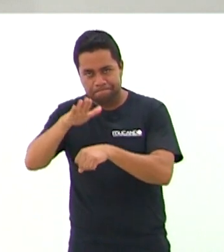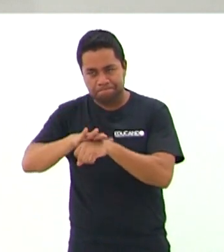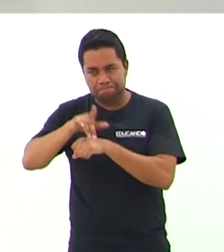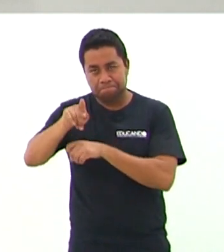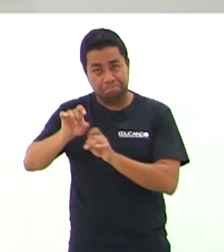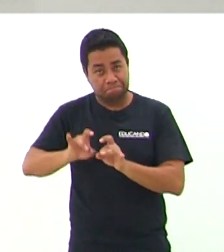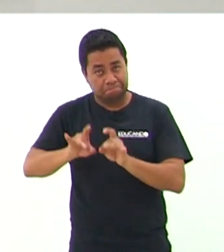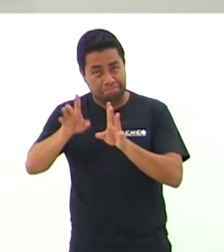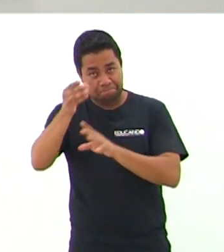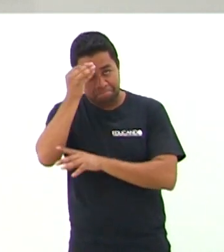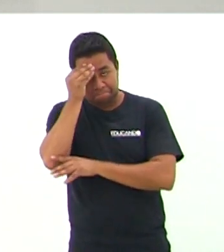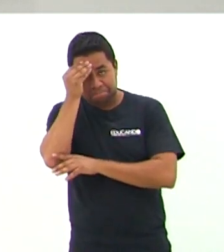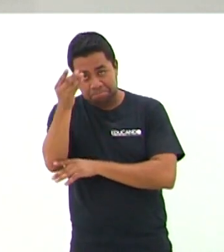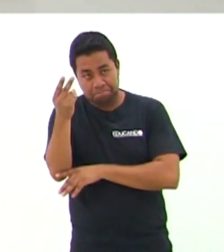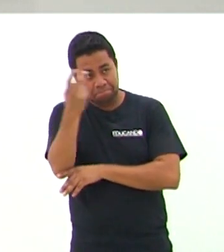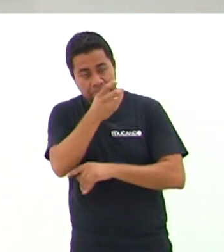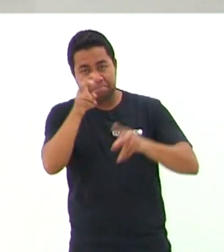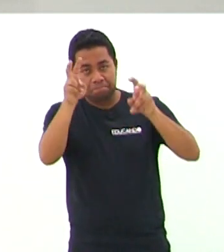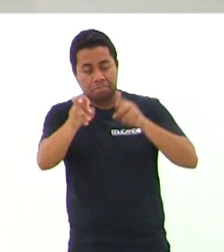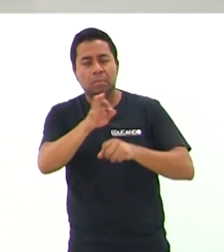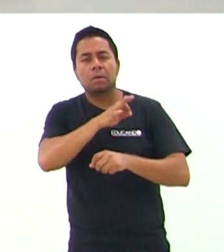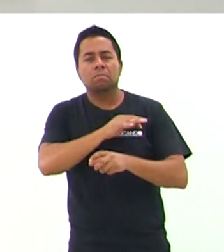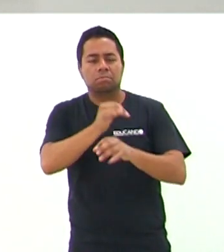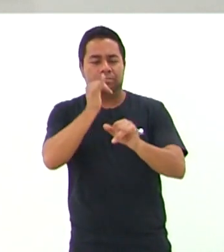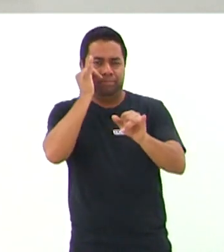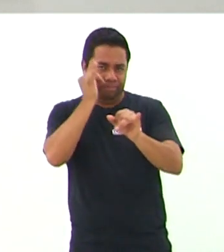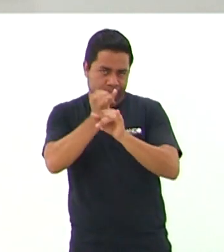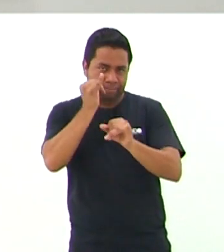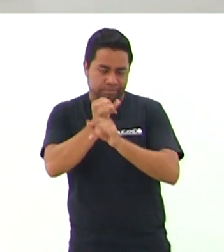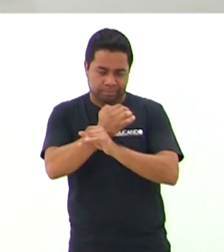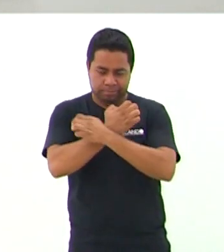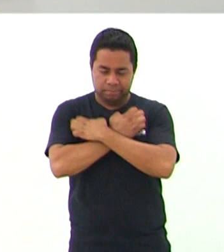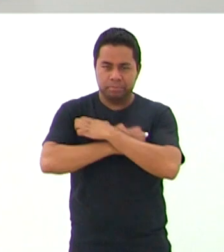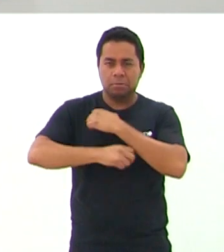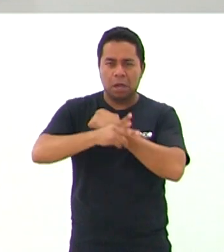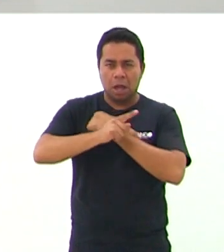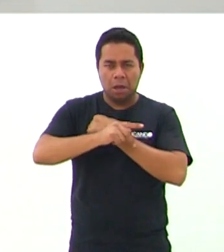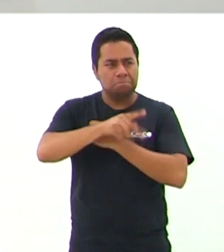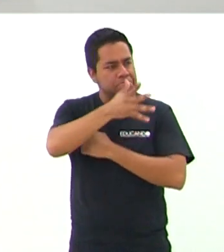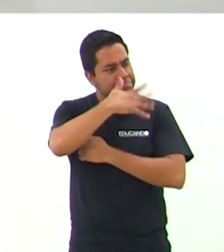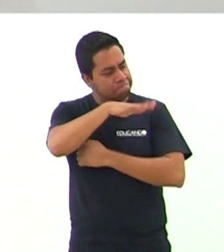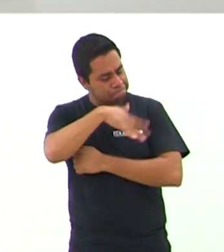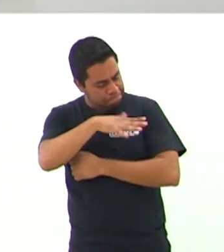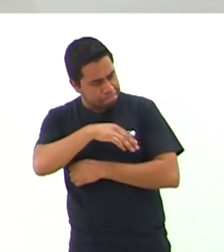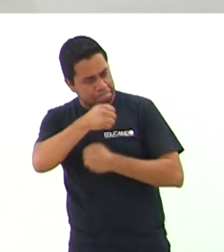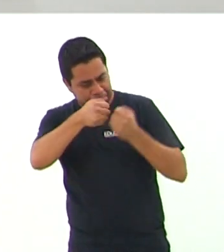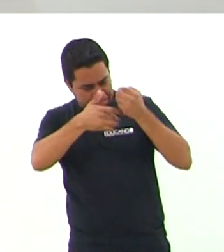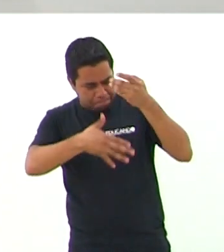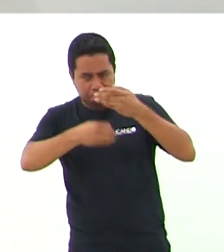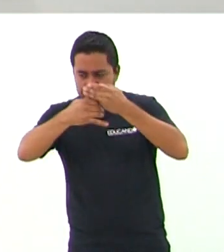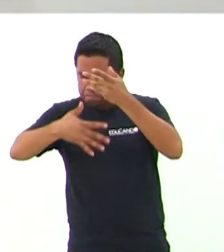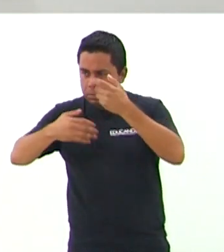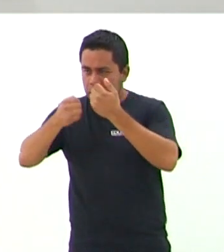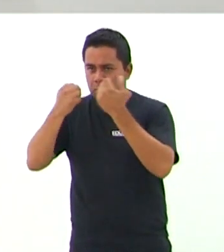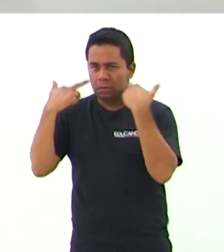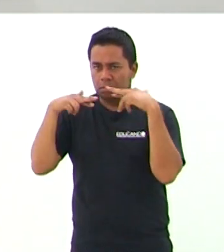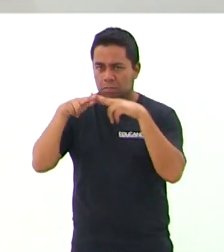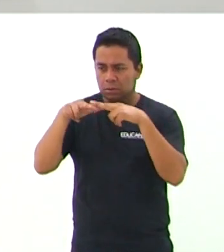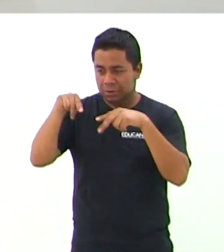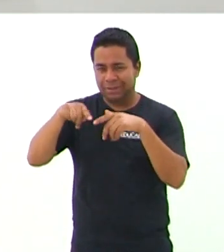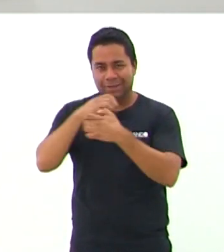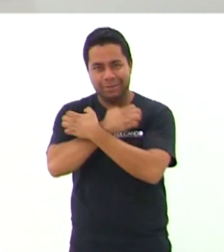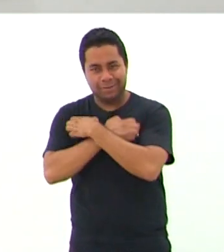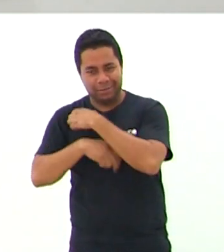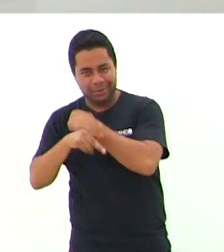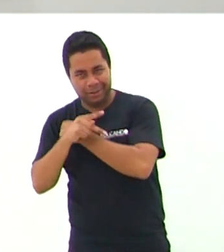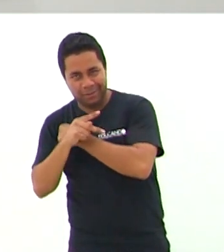recuerdas este tema, tú puedas ir a la página de internet y buscar en todos y con todos los maestros de Educando